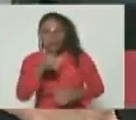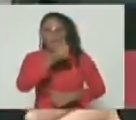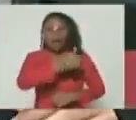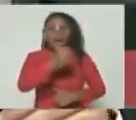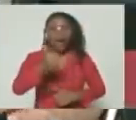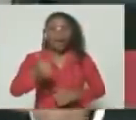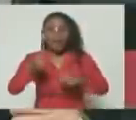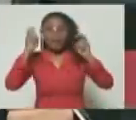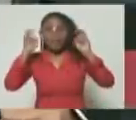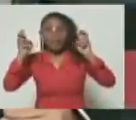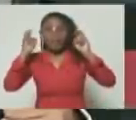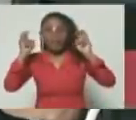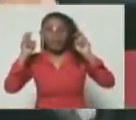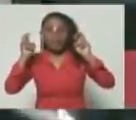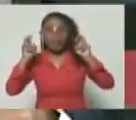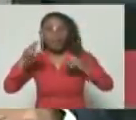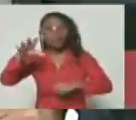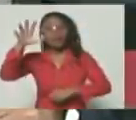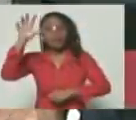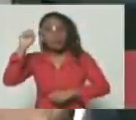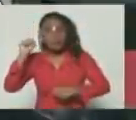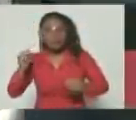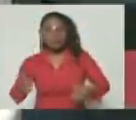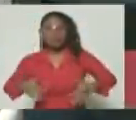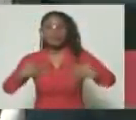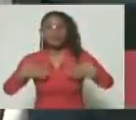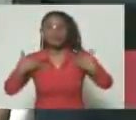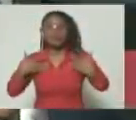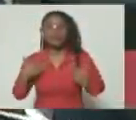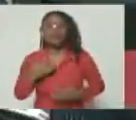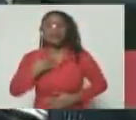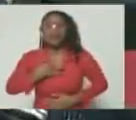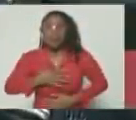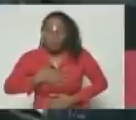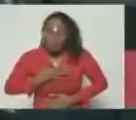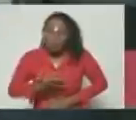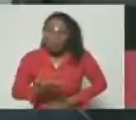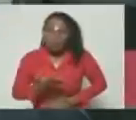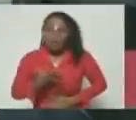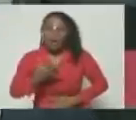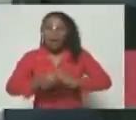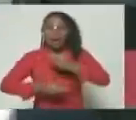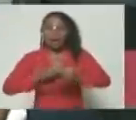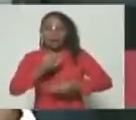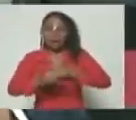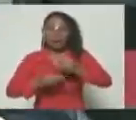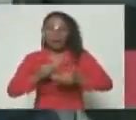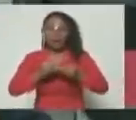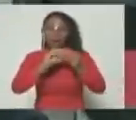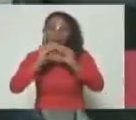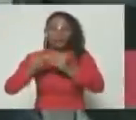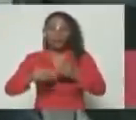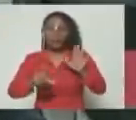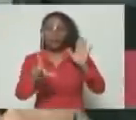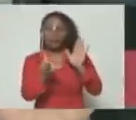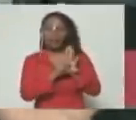sector entienden y se entusiasman con la posibilidad de ser hacedores de leyes